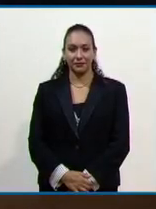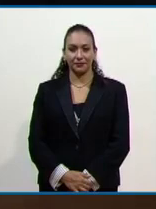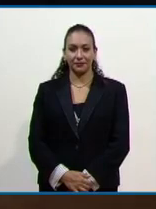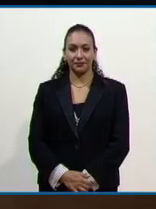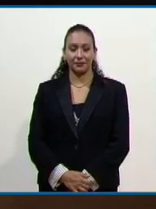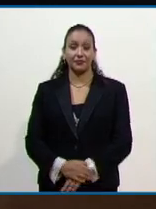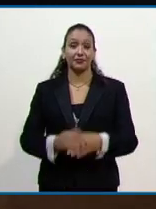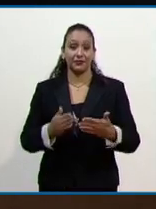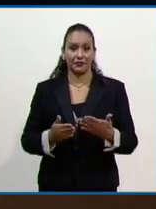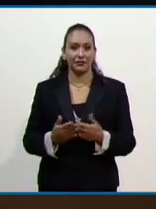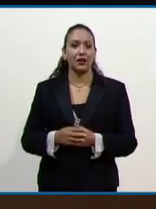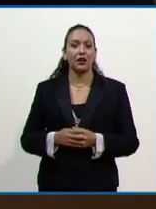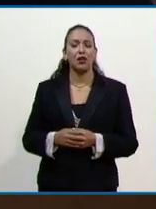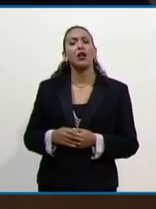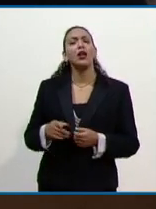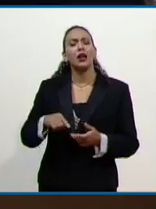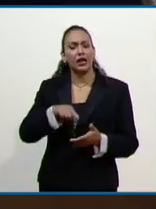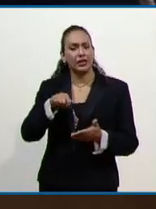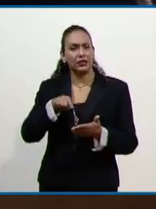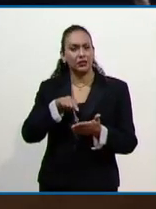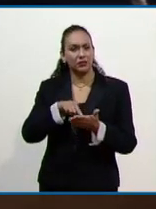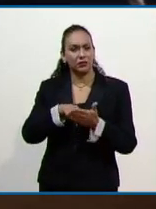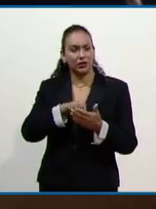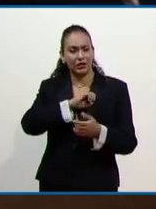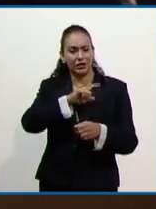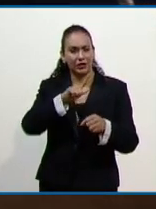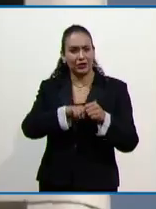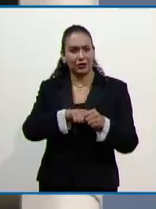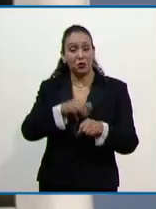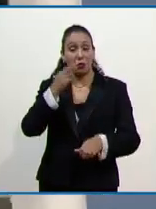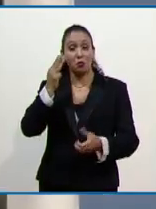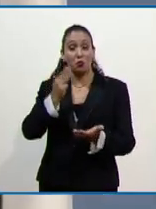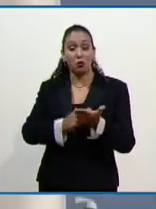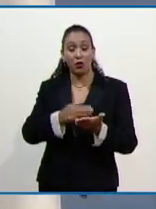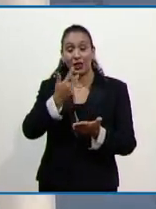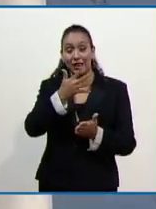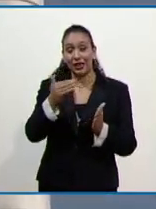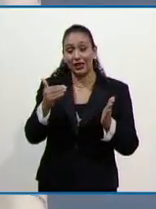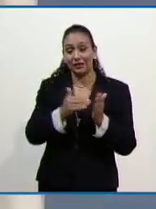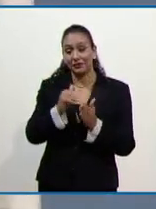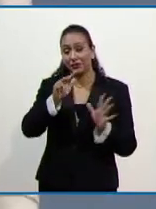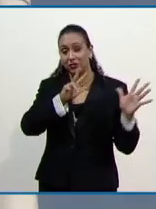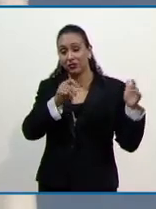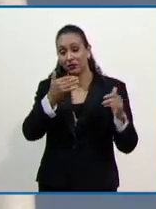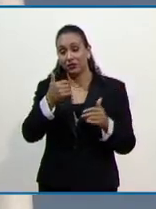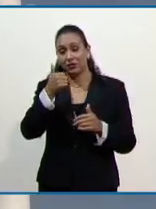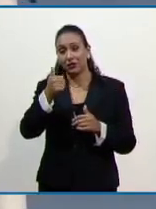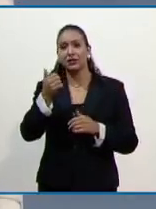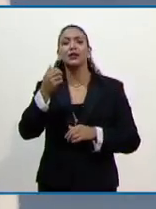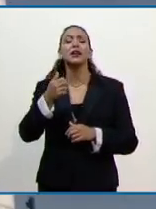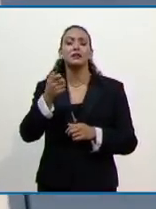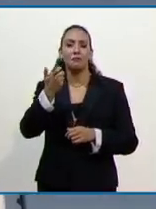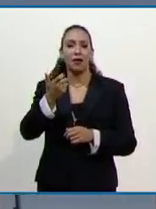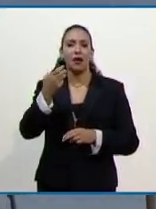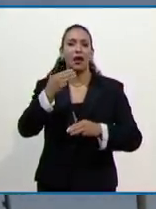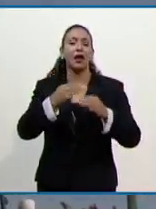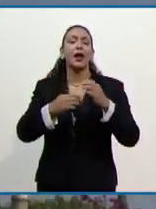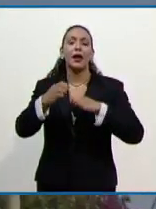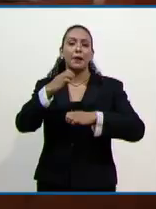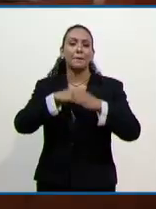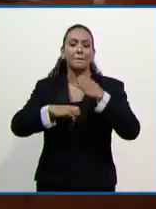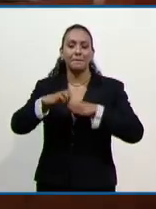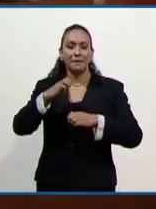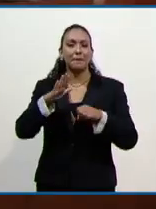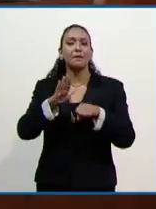En tanto, la Sala Regional Especializada multó con 10,857 pesos al empresario Claudio X González